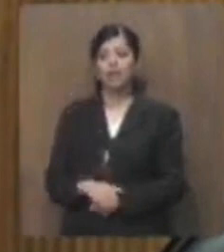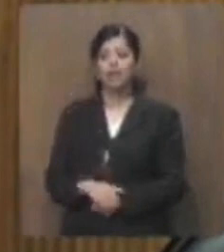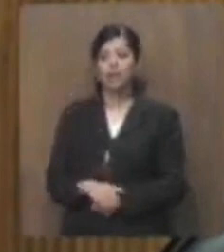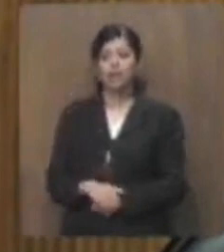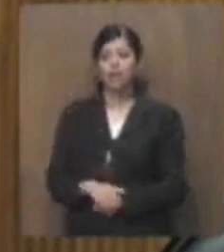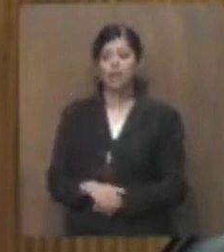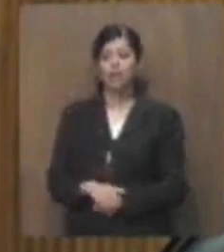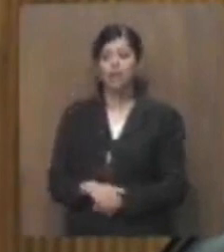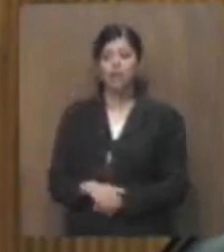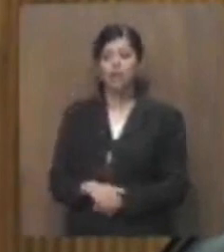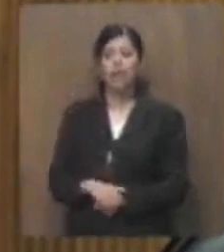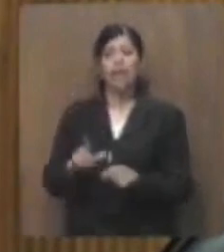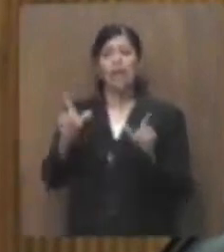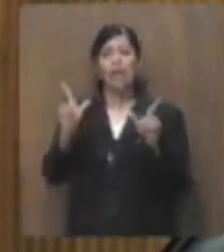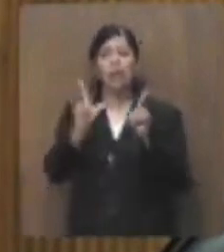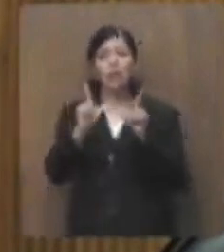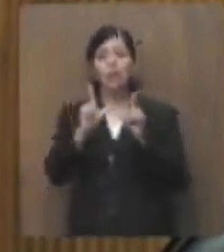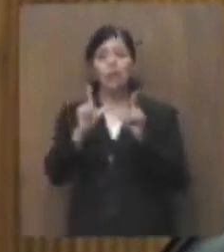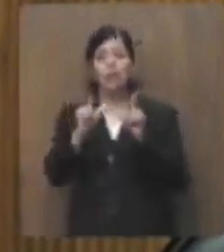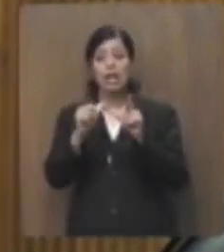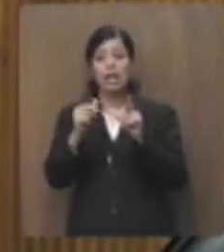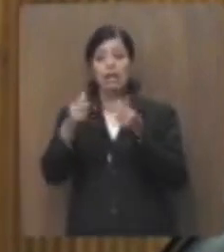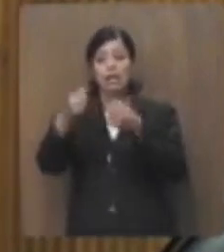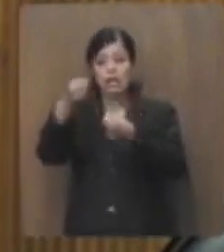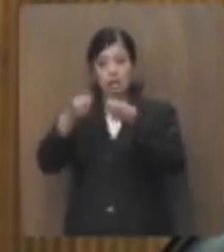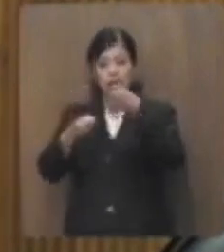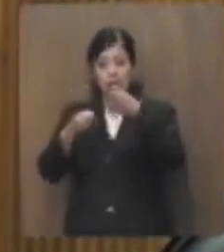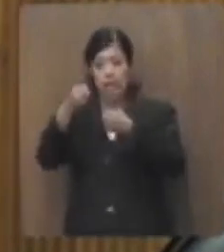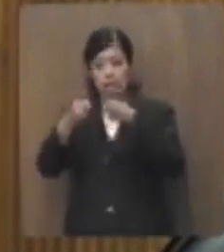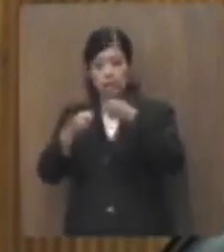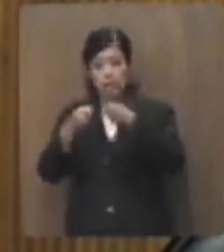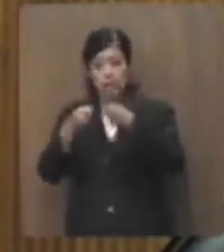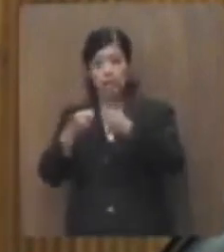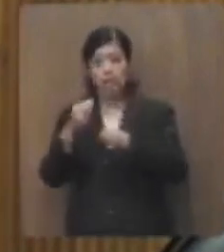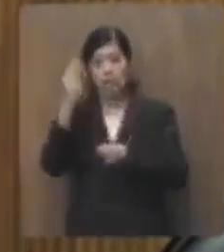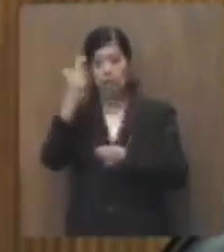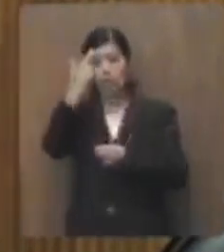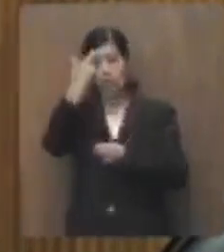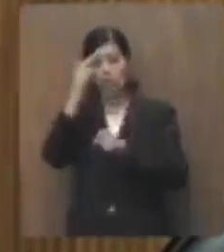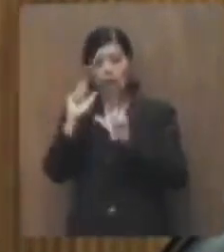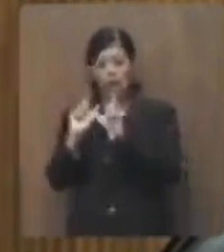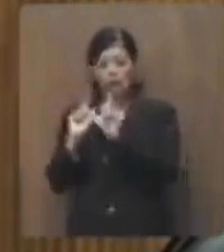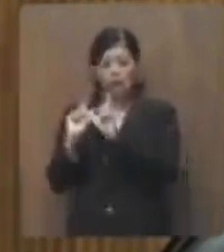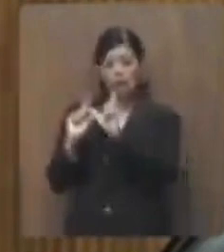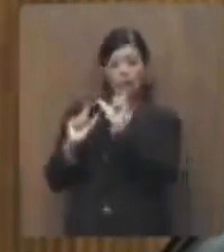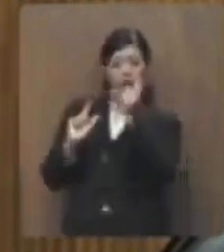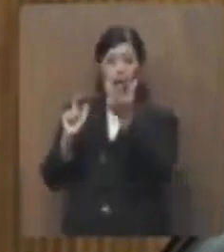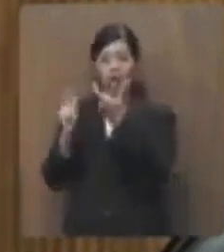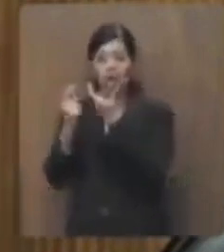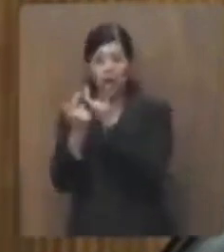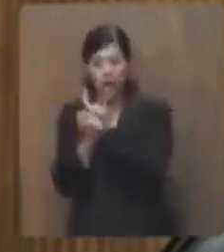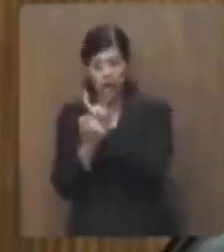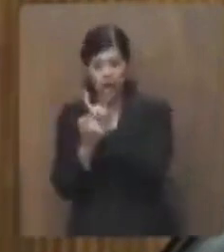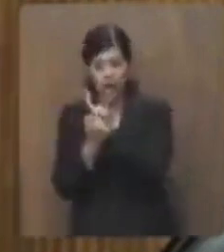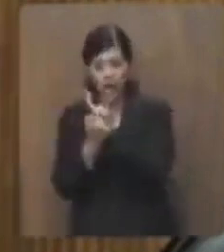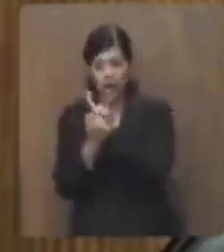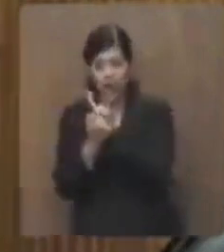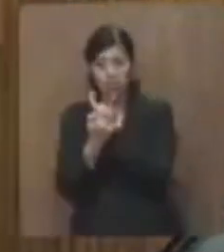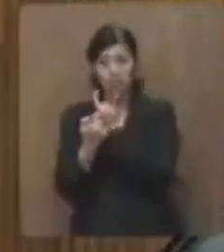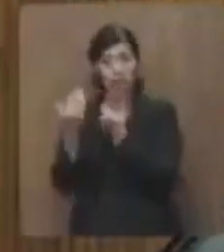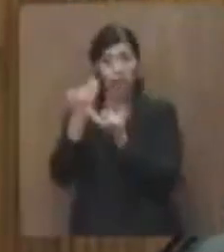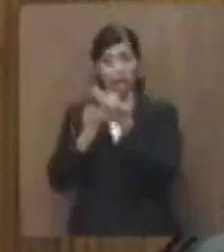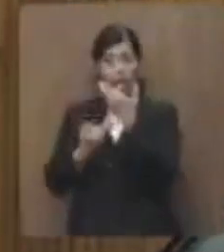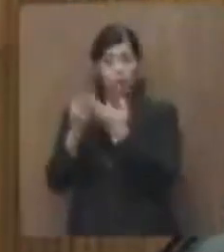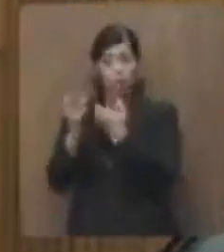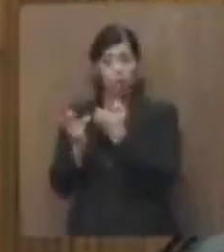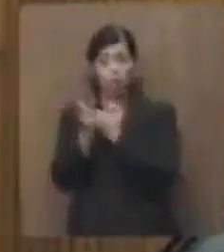respecto a nuestra licencia de manejo que atrás de nuestra licencia de manejo a todas y a todos